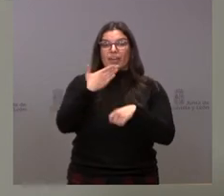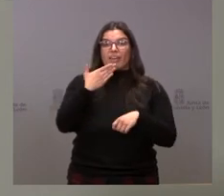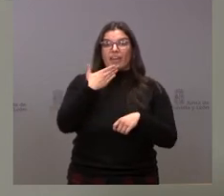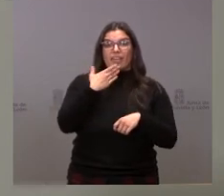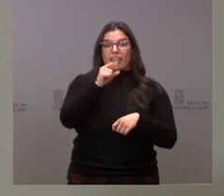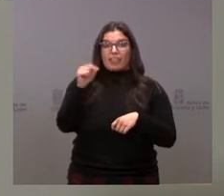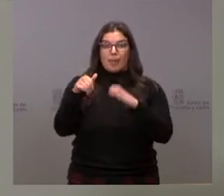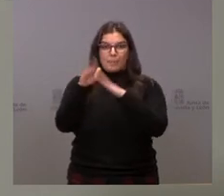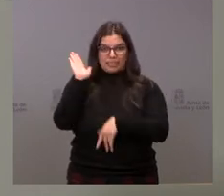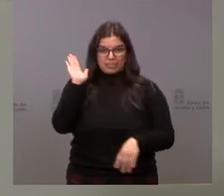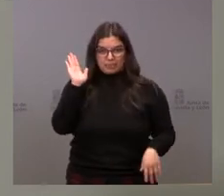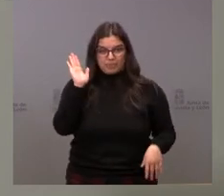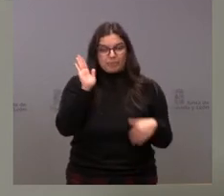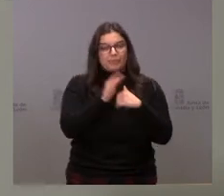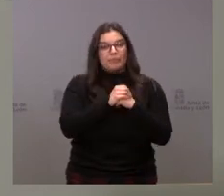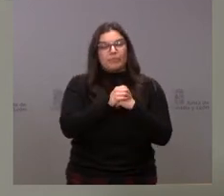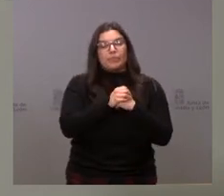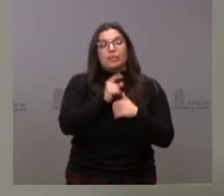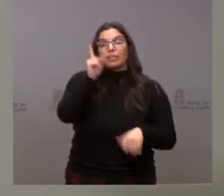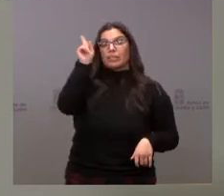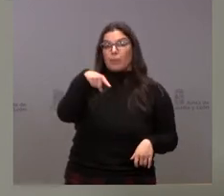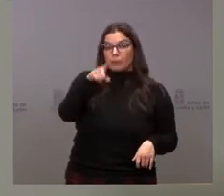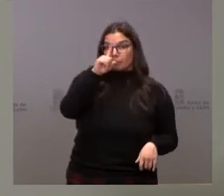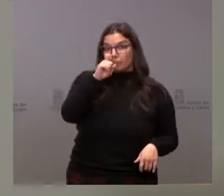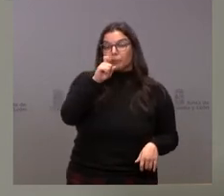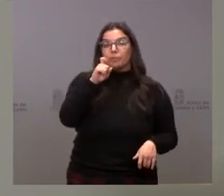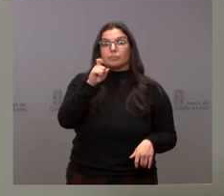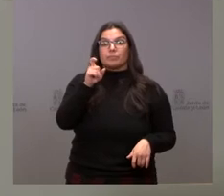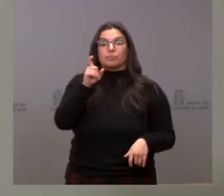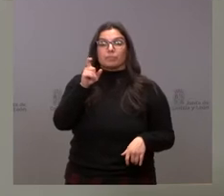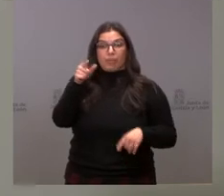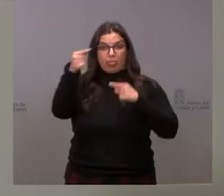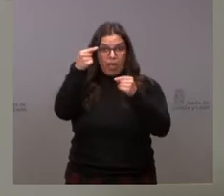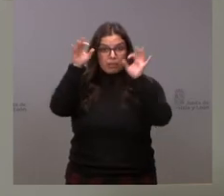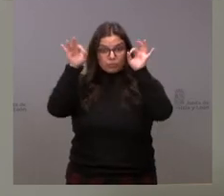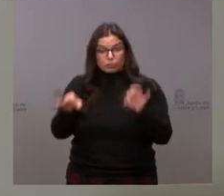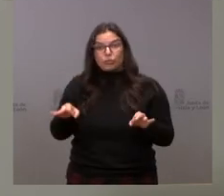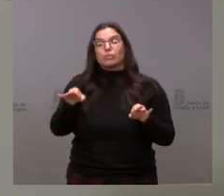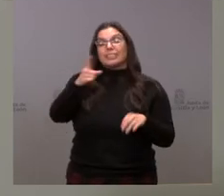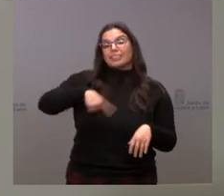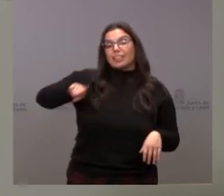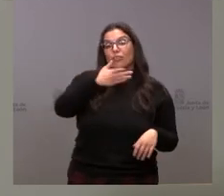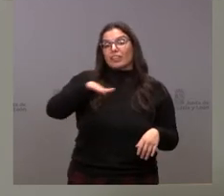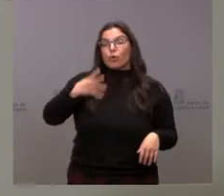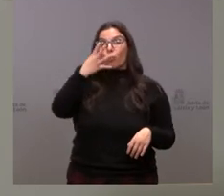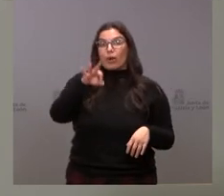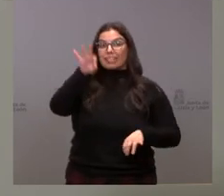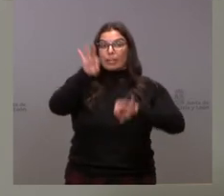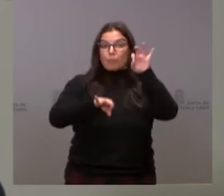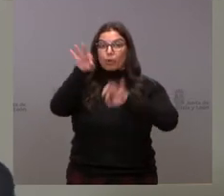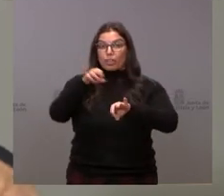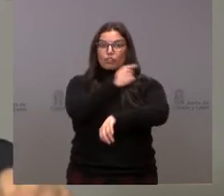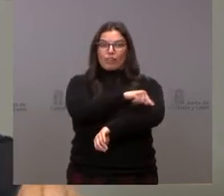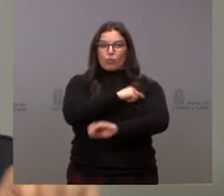100 años hay que recordar también que por los datos que desde los que disponemos el 40% de los fallecidos no tenía pauta completa de